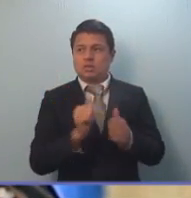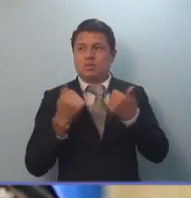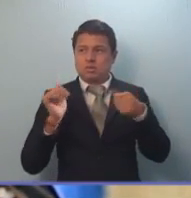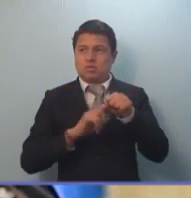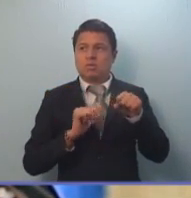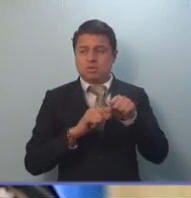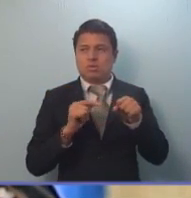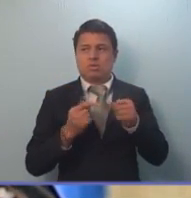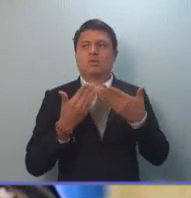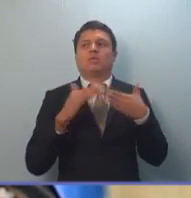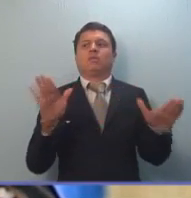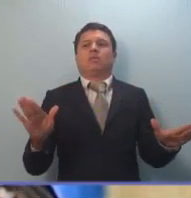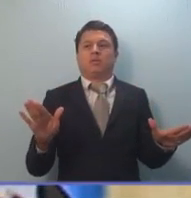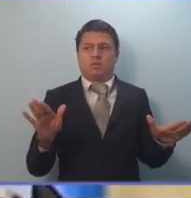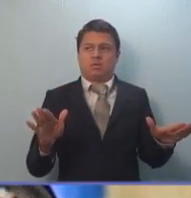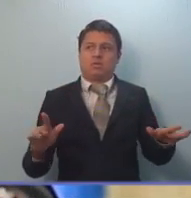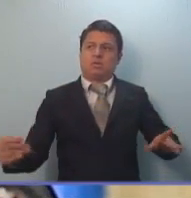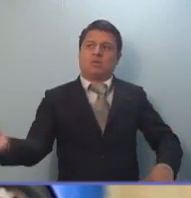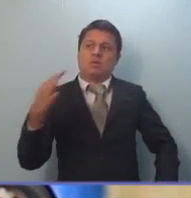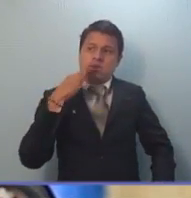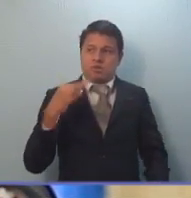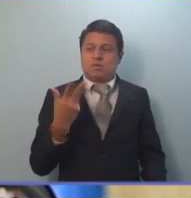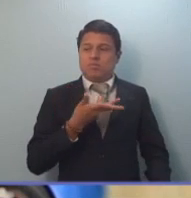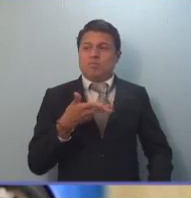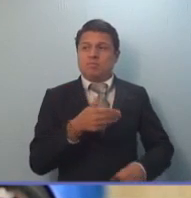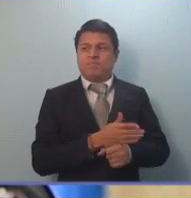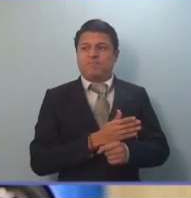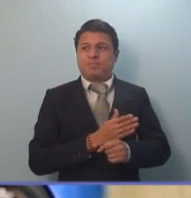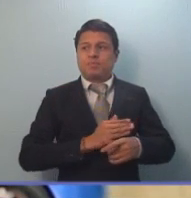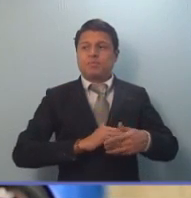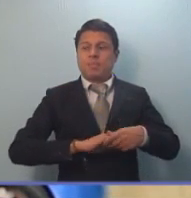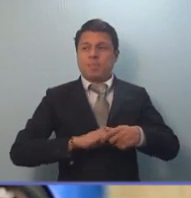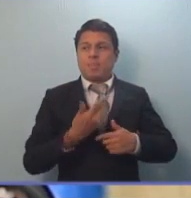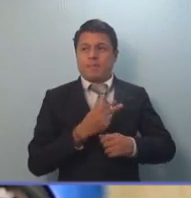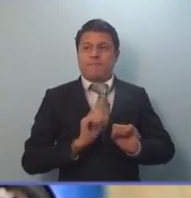dólares. Por supuesto, como Democracia Cristiana vamos a